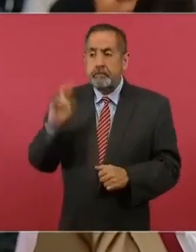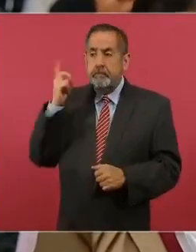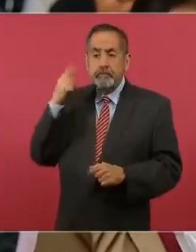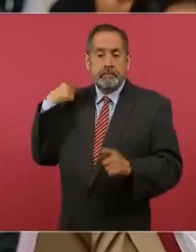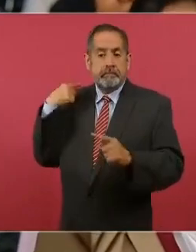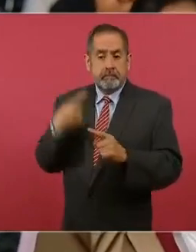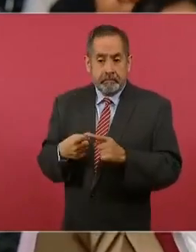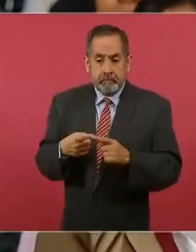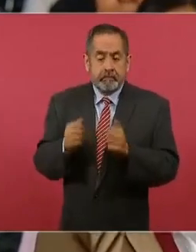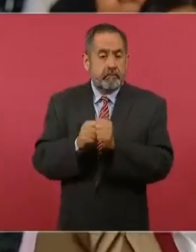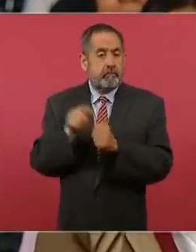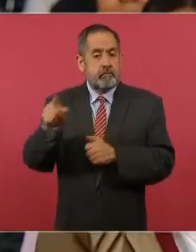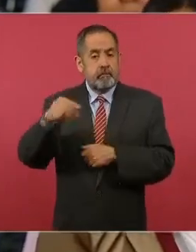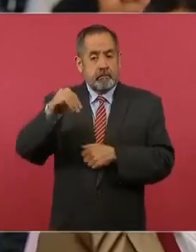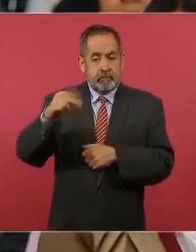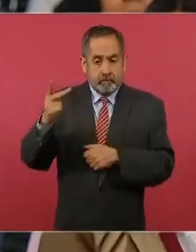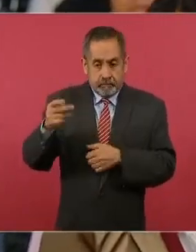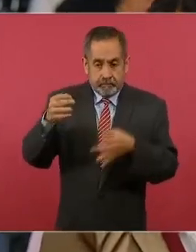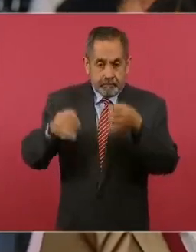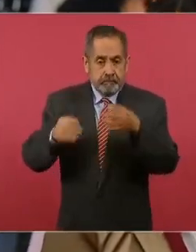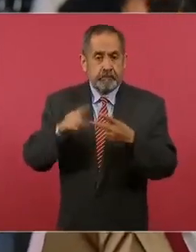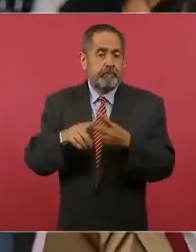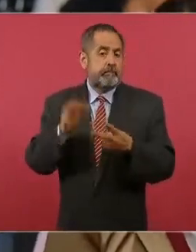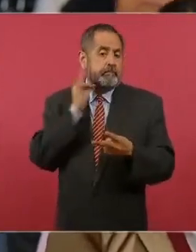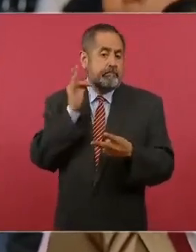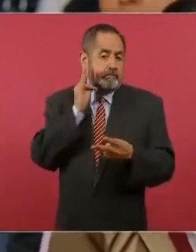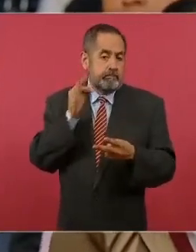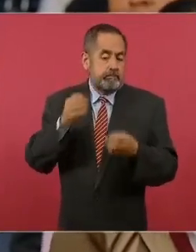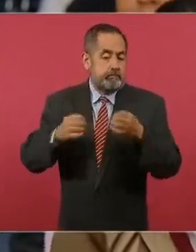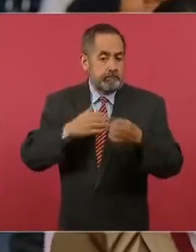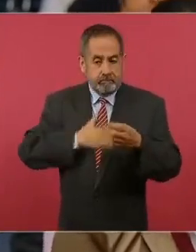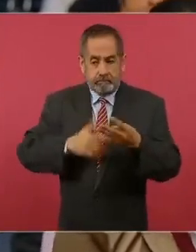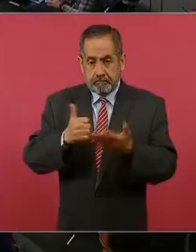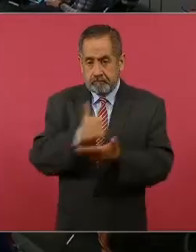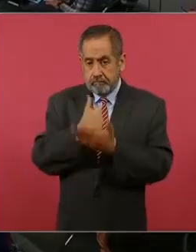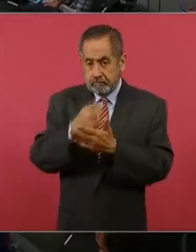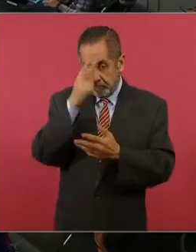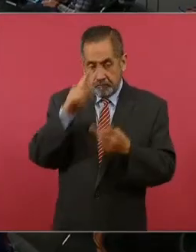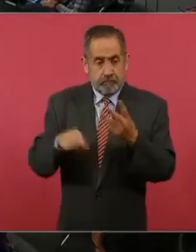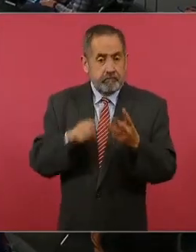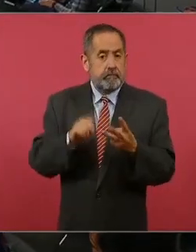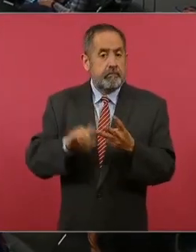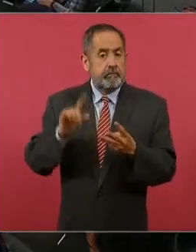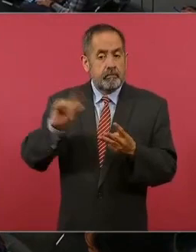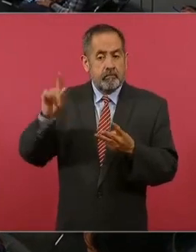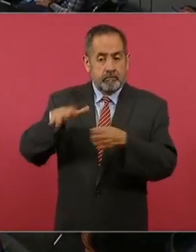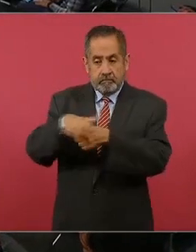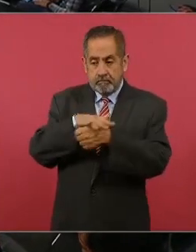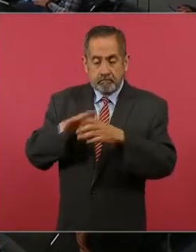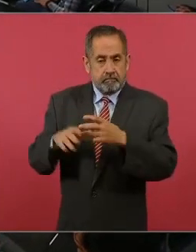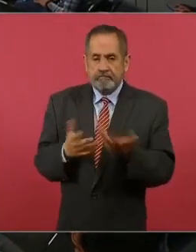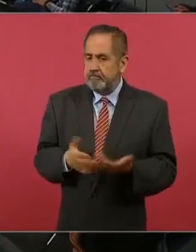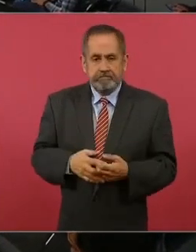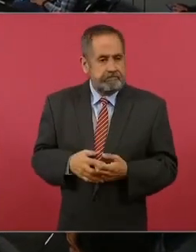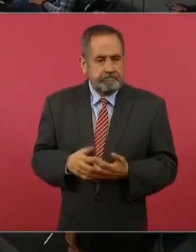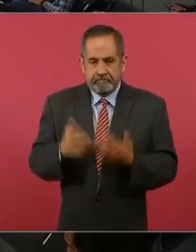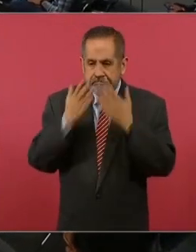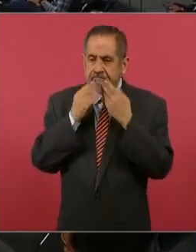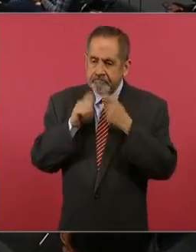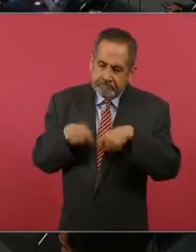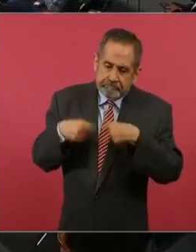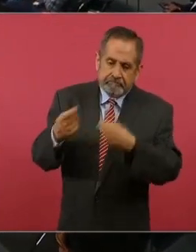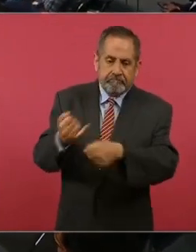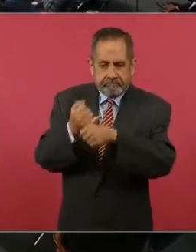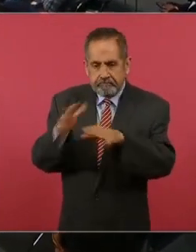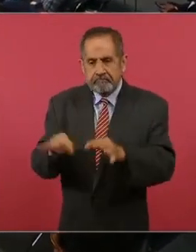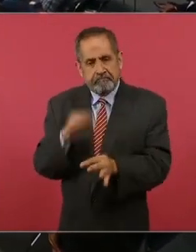autoridades como el Ministerio Público, la Fiscalía de Justicia de la Ciudad de México, las autoridades locales, no han dado información